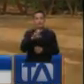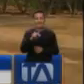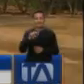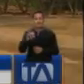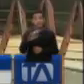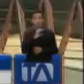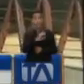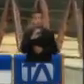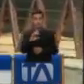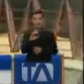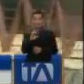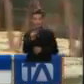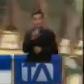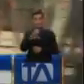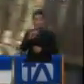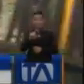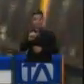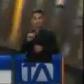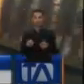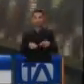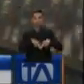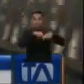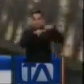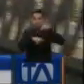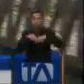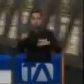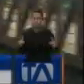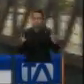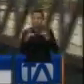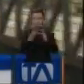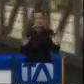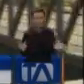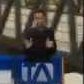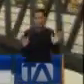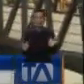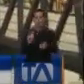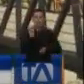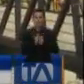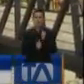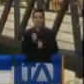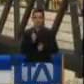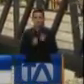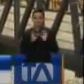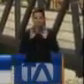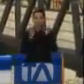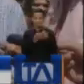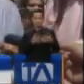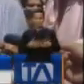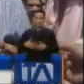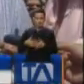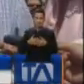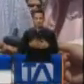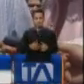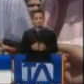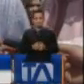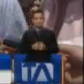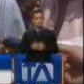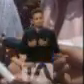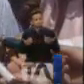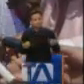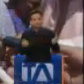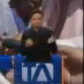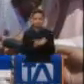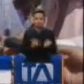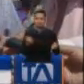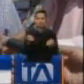comercial Escala. La construcción busca incentivar el deporte y las actividades en familia. Nos interesa fomentar ese tipo de